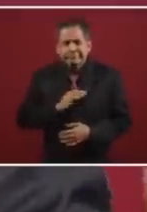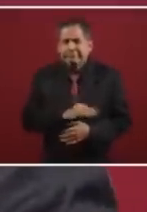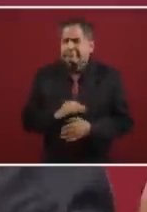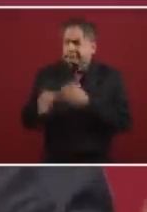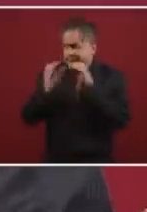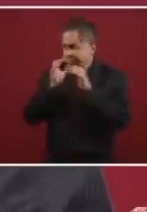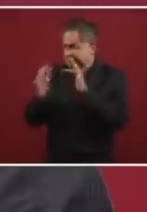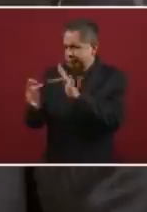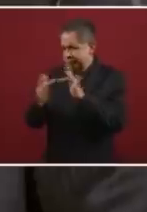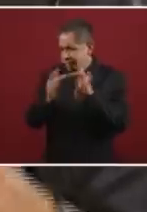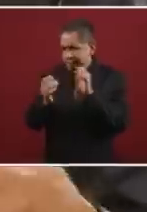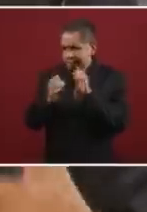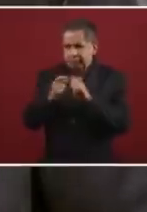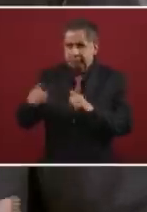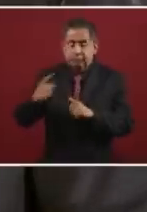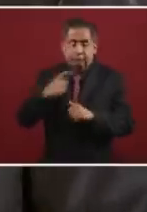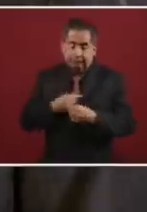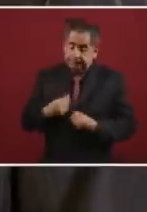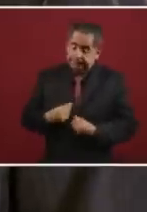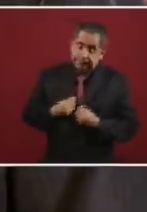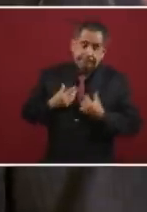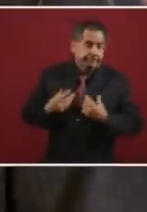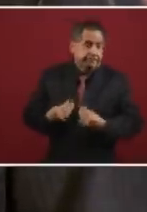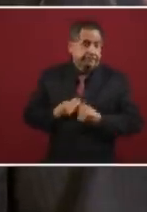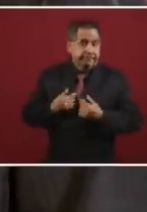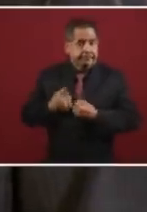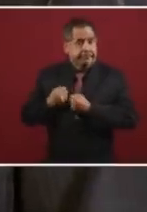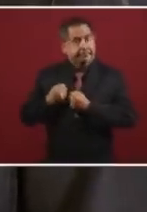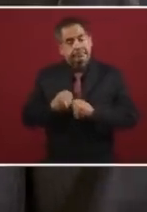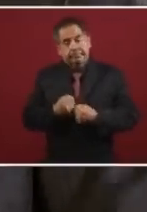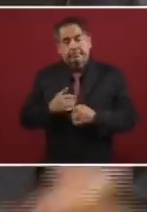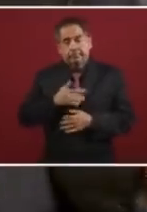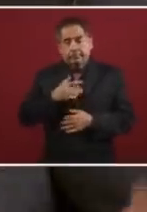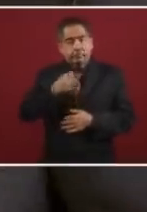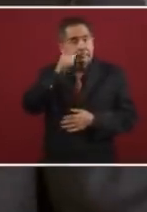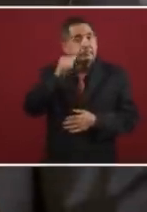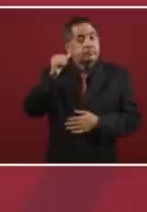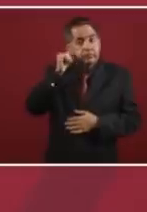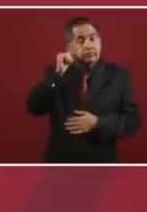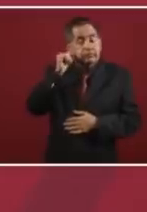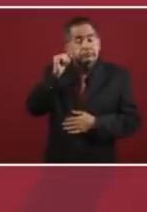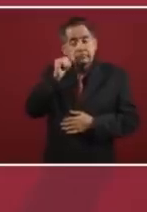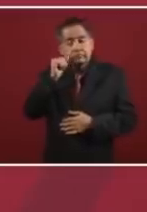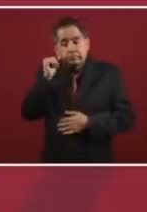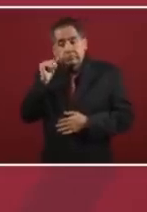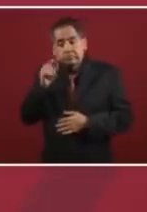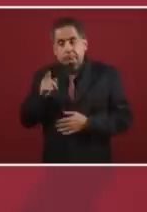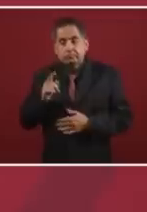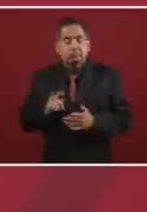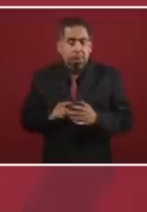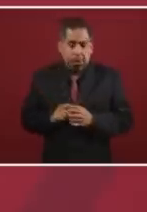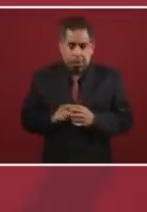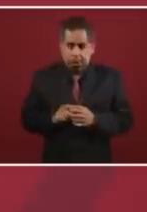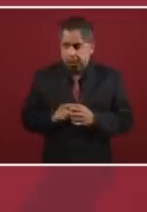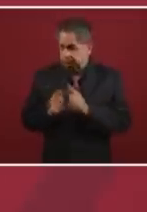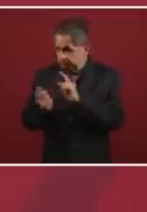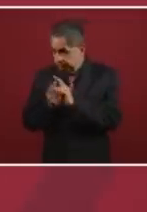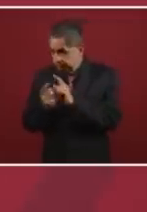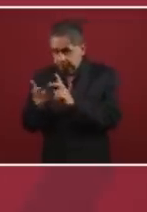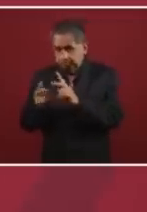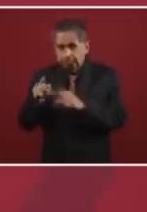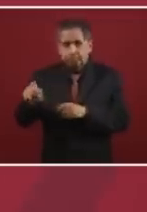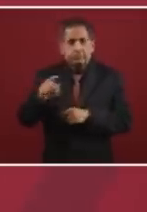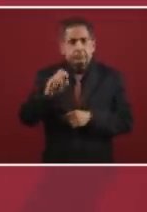comunicación eso me mantiene ayer estar en